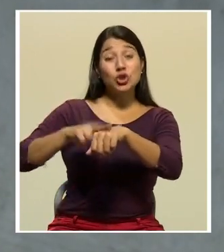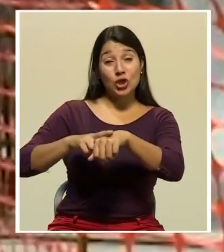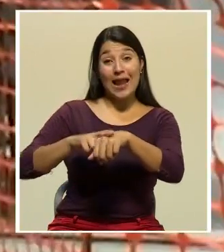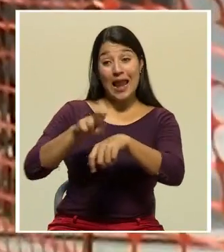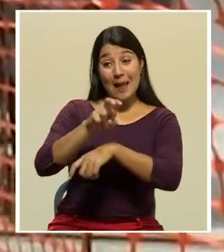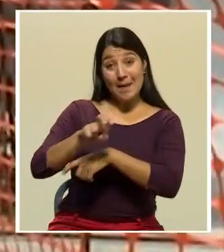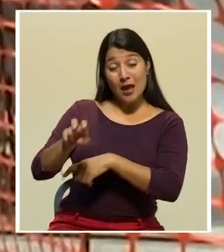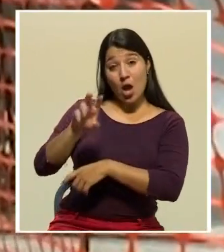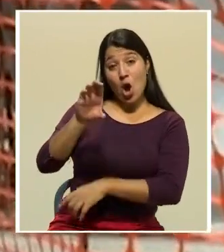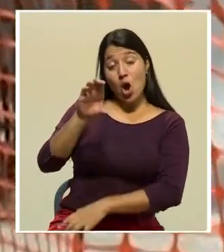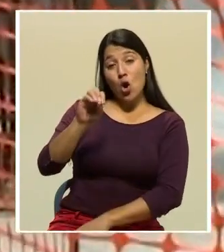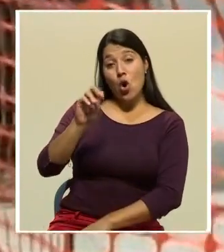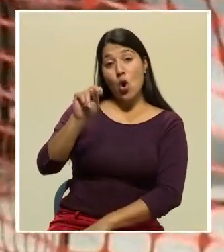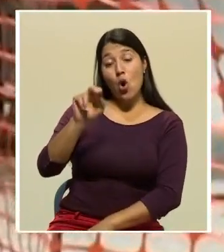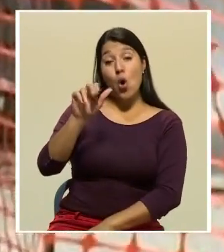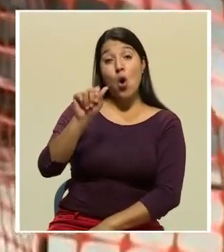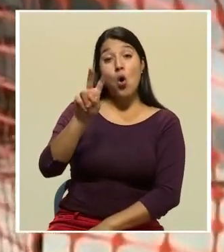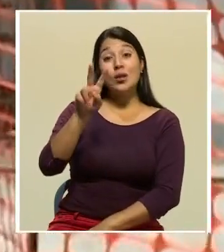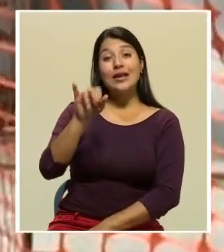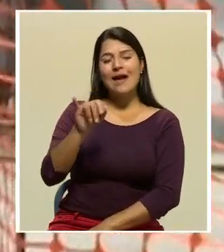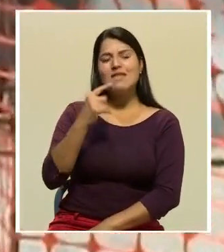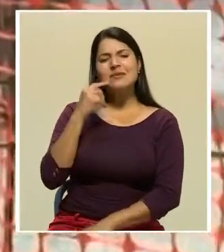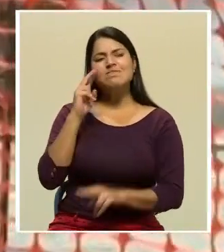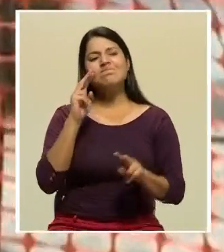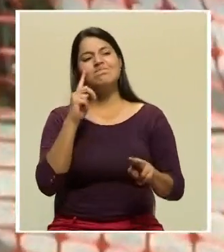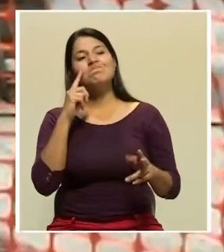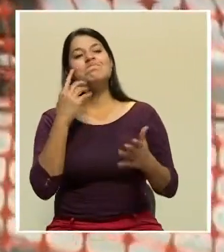Mario Rodríguez, enfatizó que han sido testigos de la